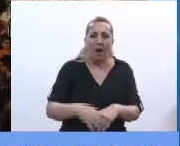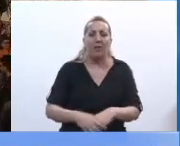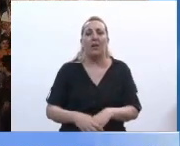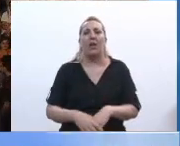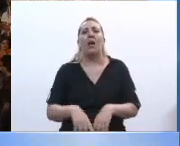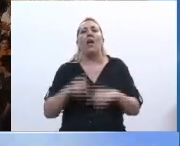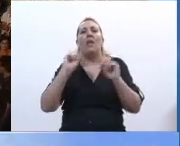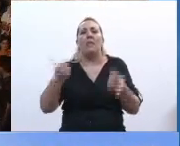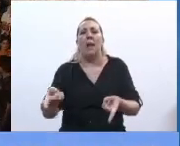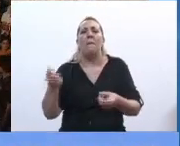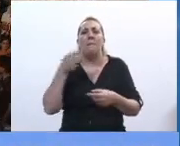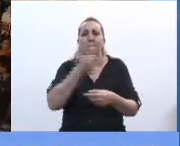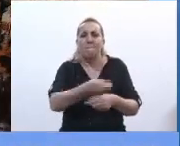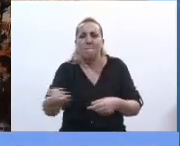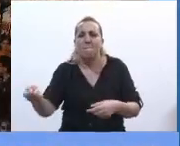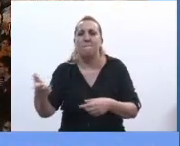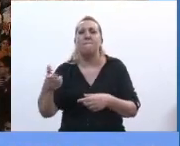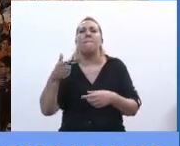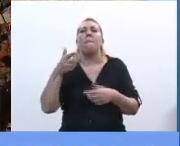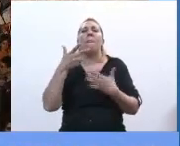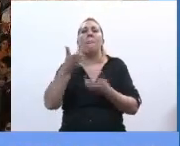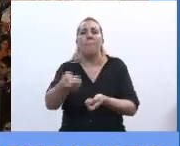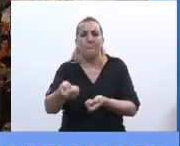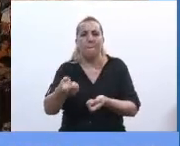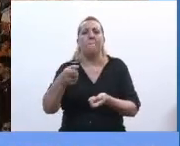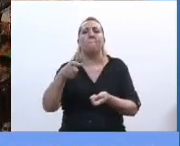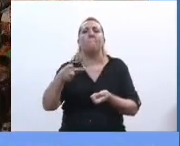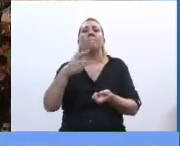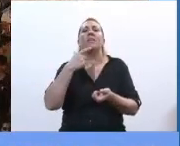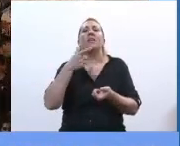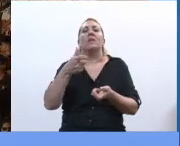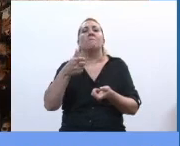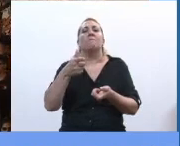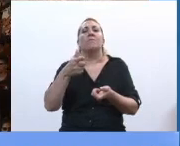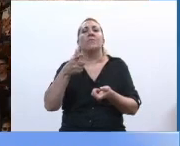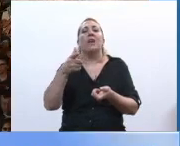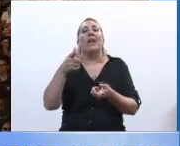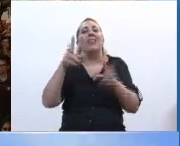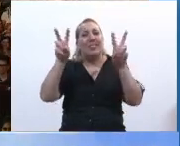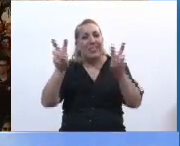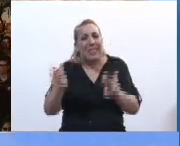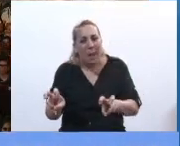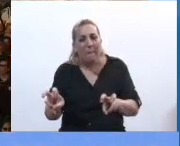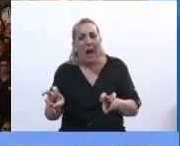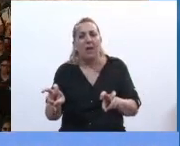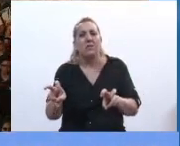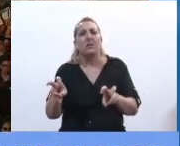la eutanasia la legalización de las drogas son temas